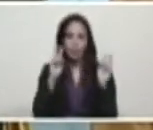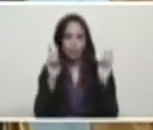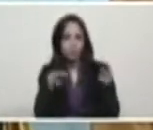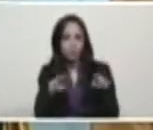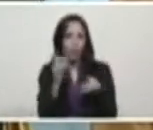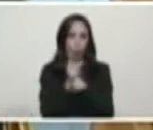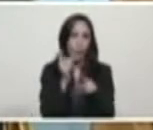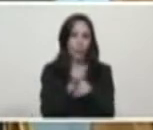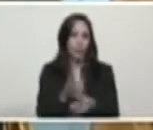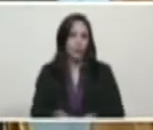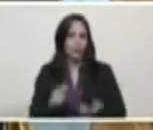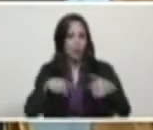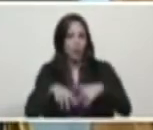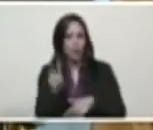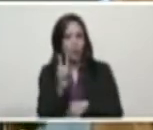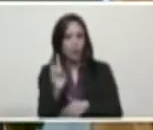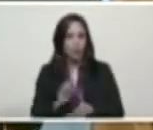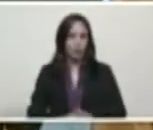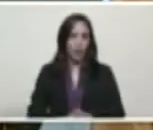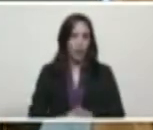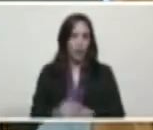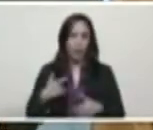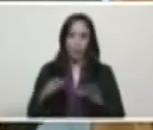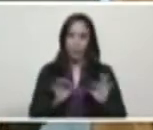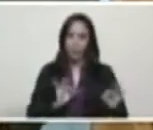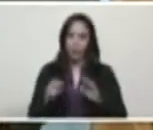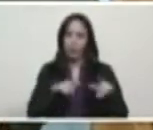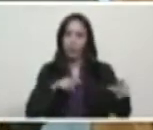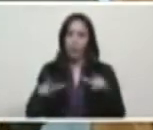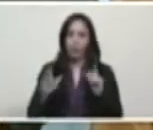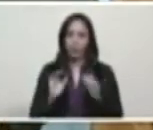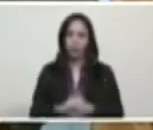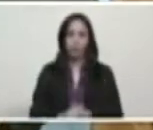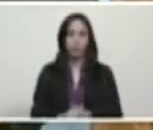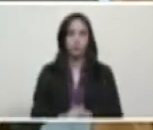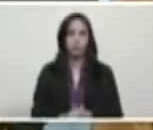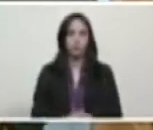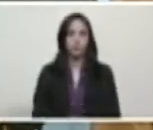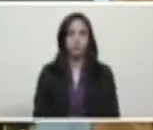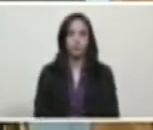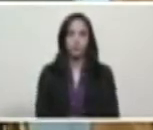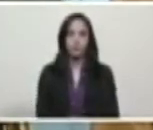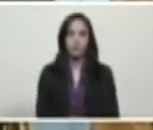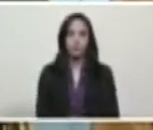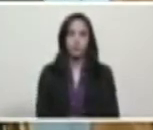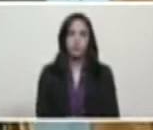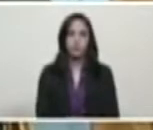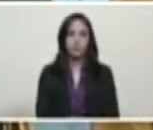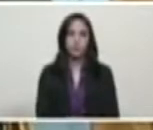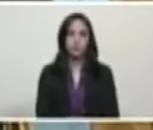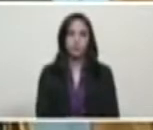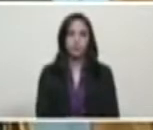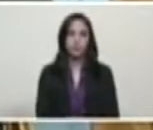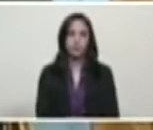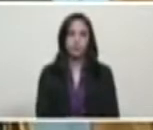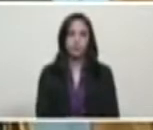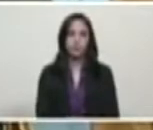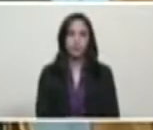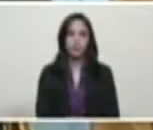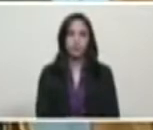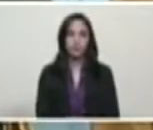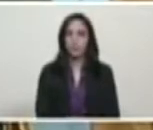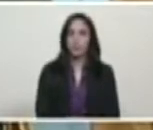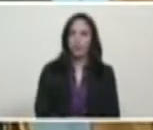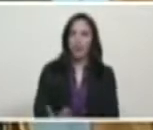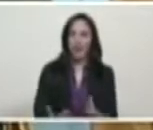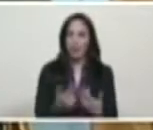Serie del Caribe aquí en nuestra tierra y estábamos preparados. No tienen excusa, no tienen.